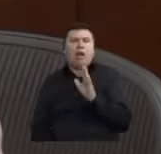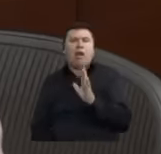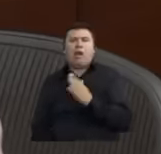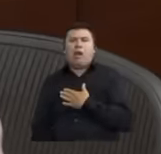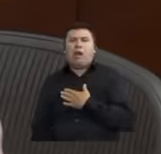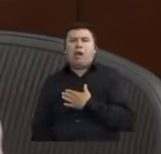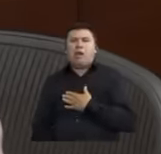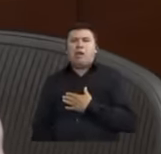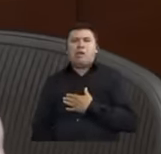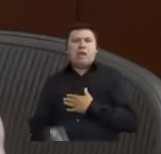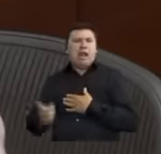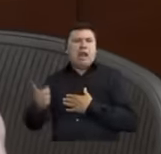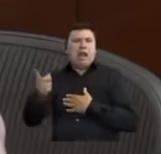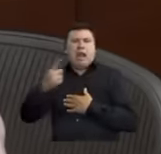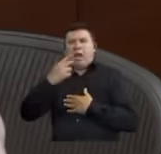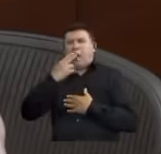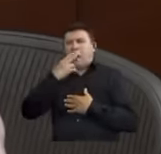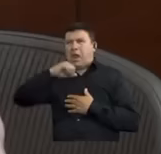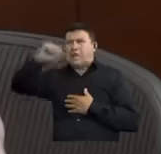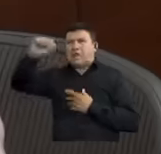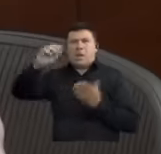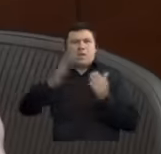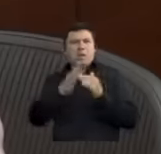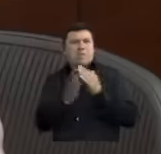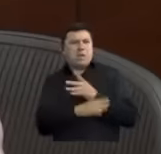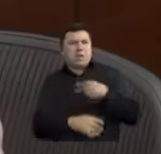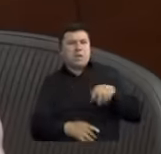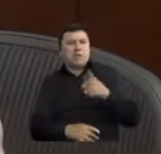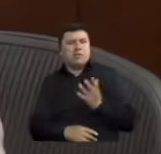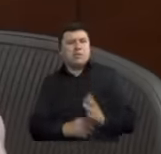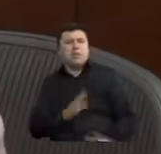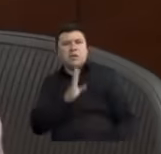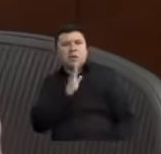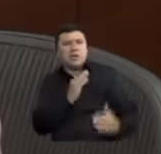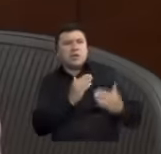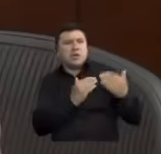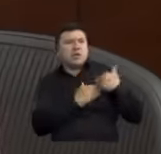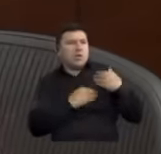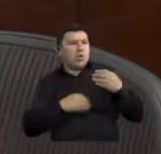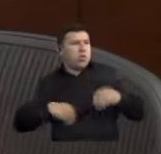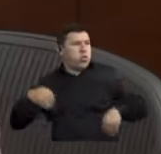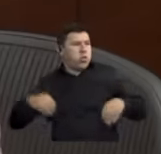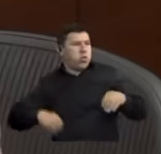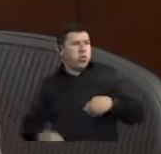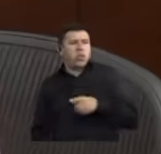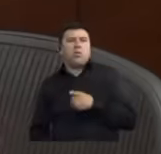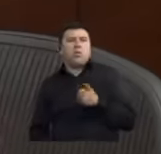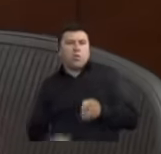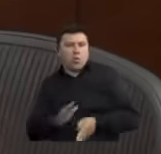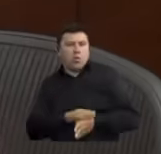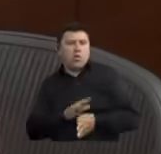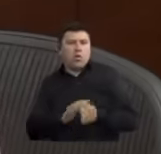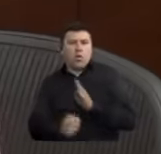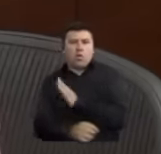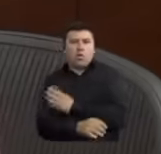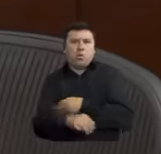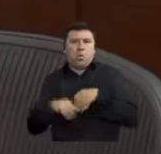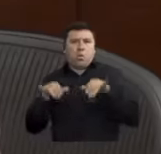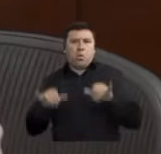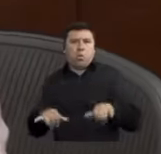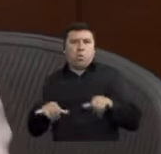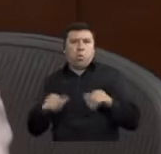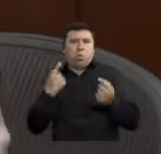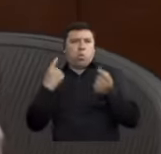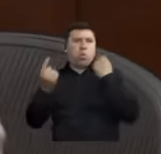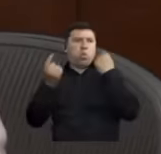del nazismo. Y en el entretanto, los responsables de la corrupción siguen en el poder y